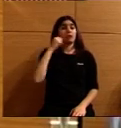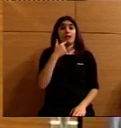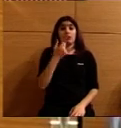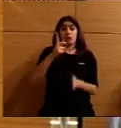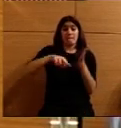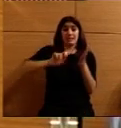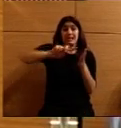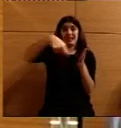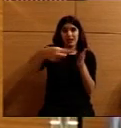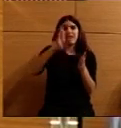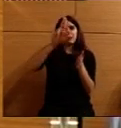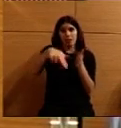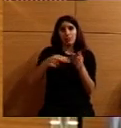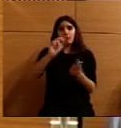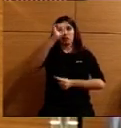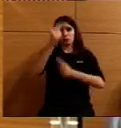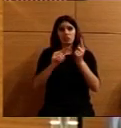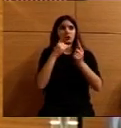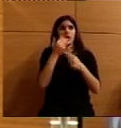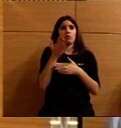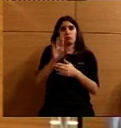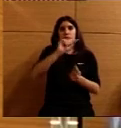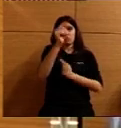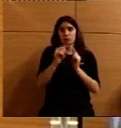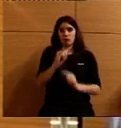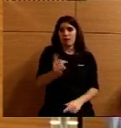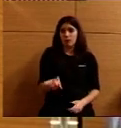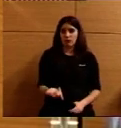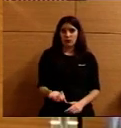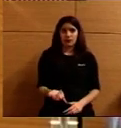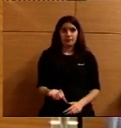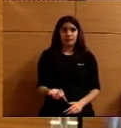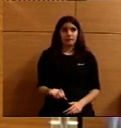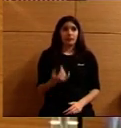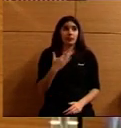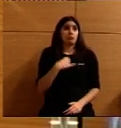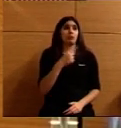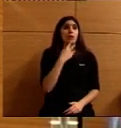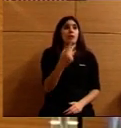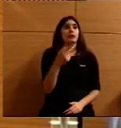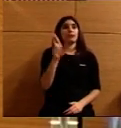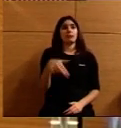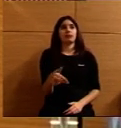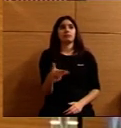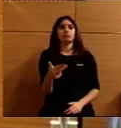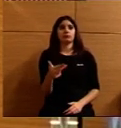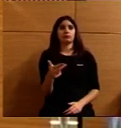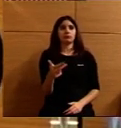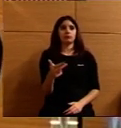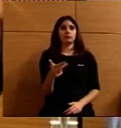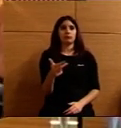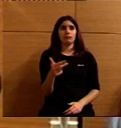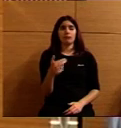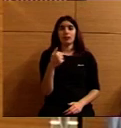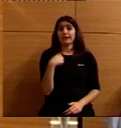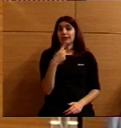el mes que ve seguramente ya tendremos un presupuesto o una propuesta de presupuestos. Le podría decir que se está